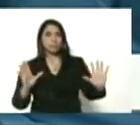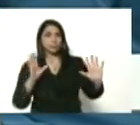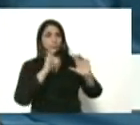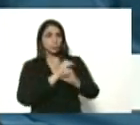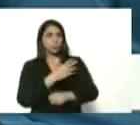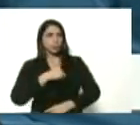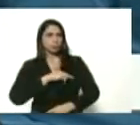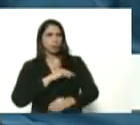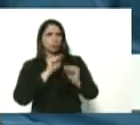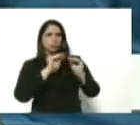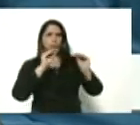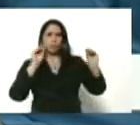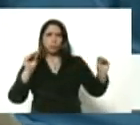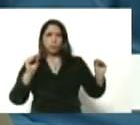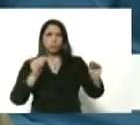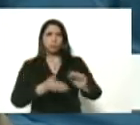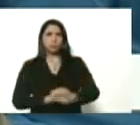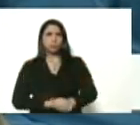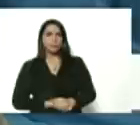estamos alertando nosotros